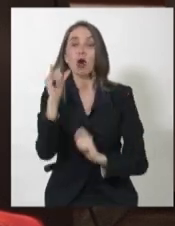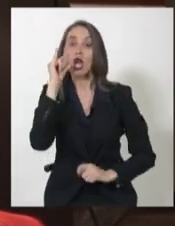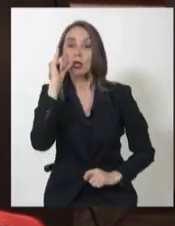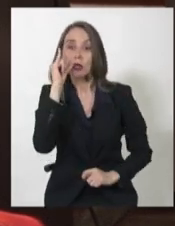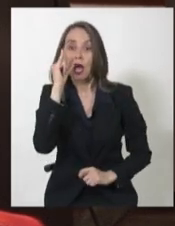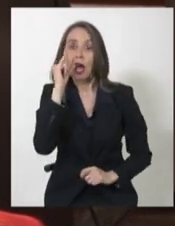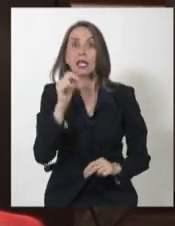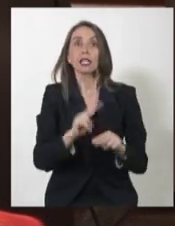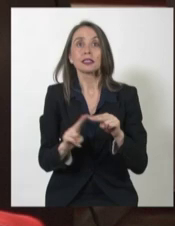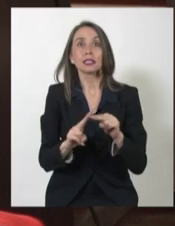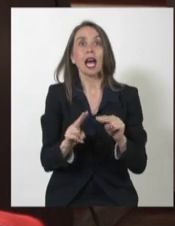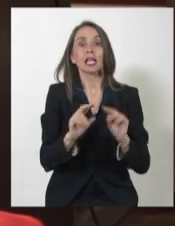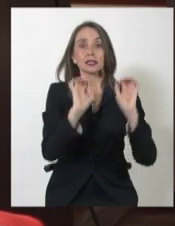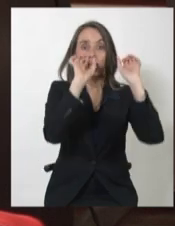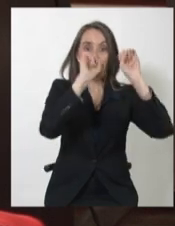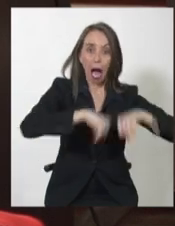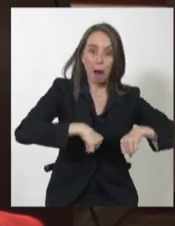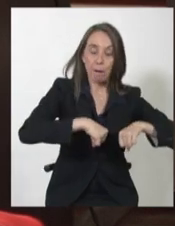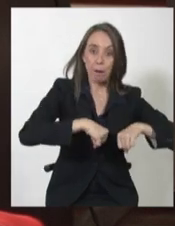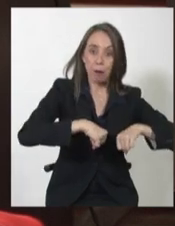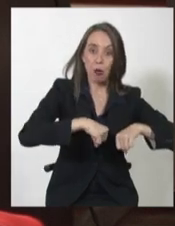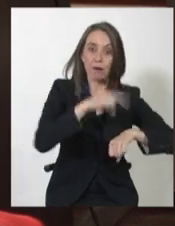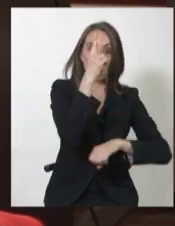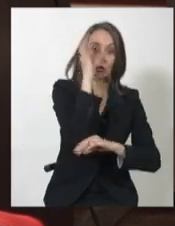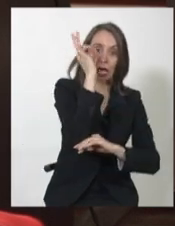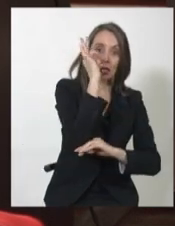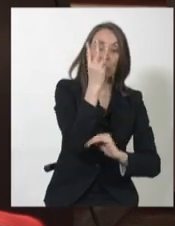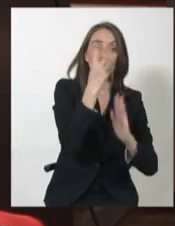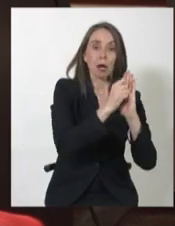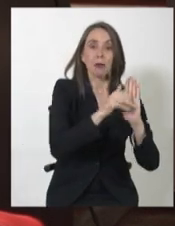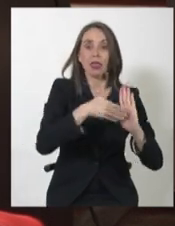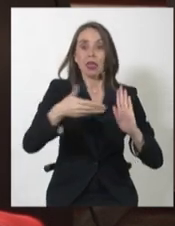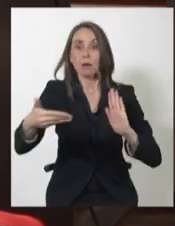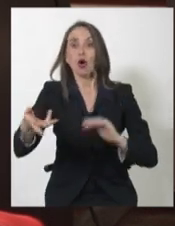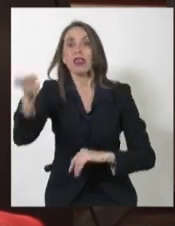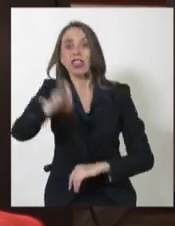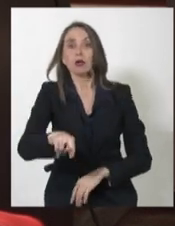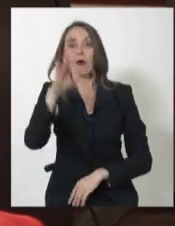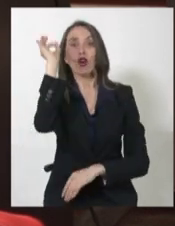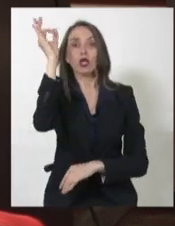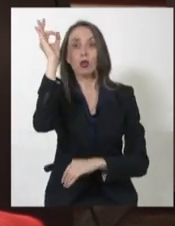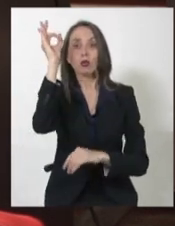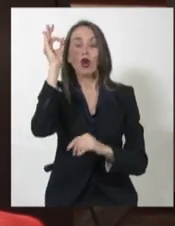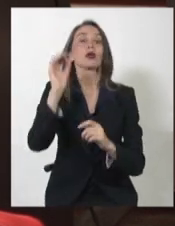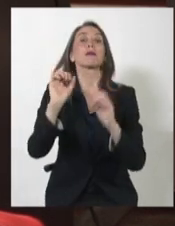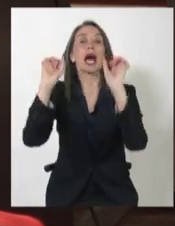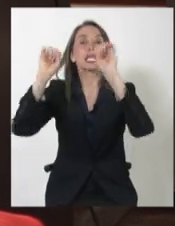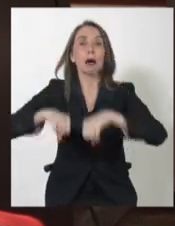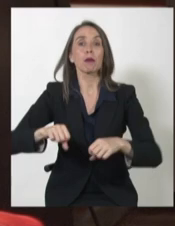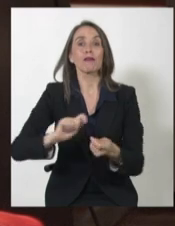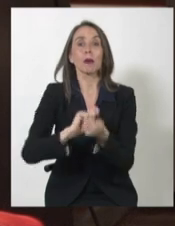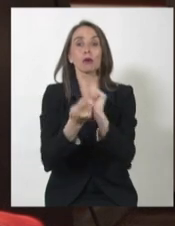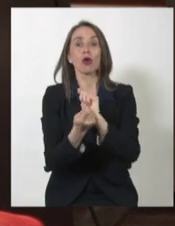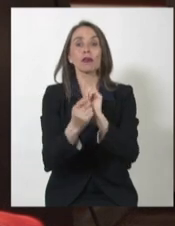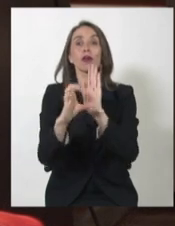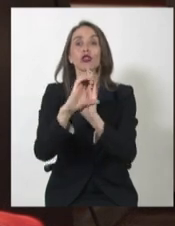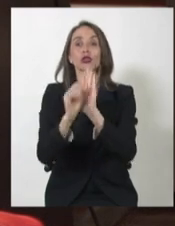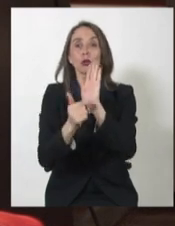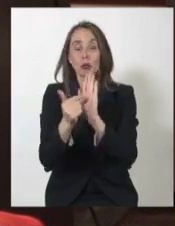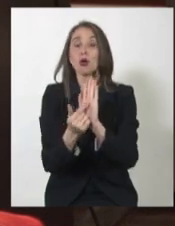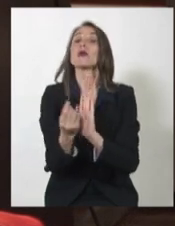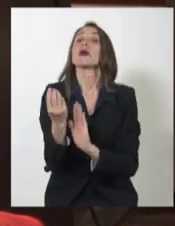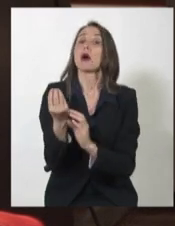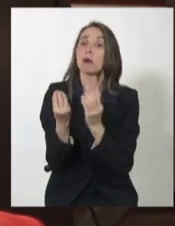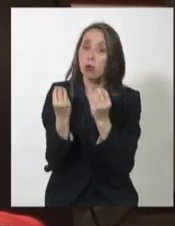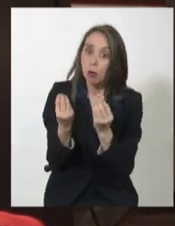dos sesiones, se aprueba en una sesión y 3 meses después se tiene que aprobar la reforma. Entonces, es un quórum, a mí me parece muy